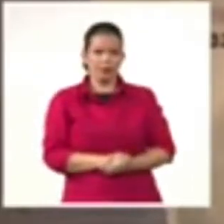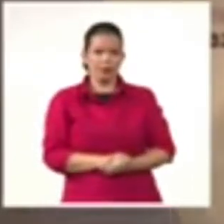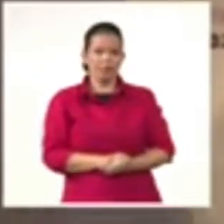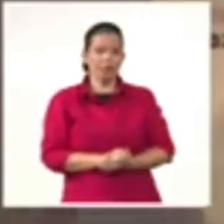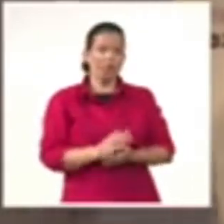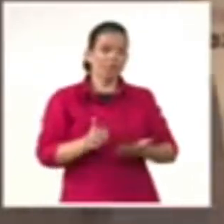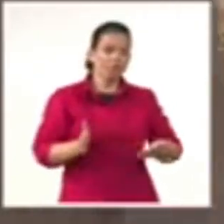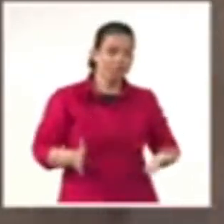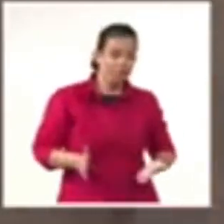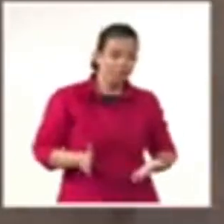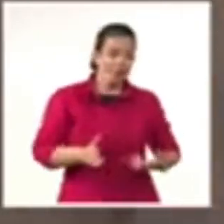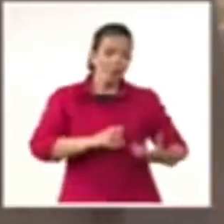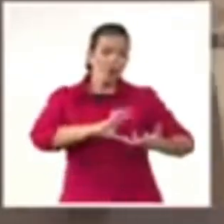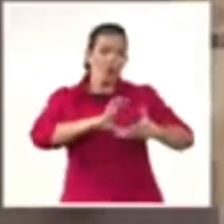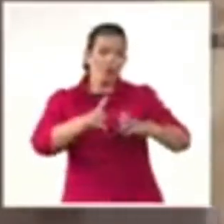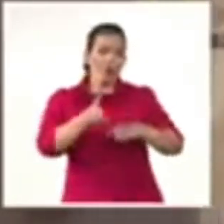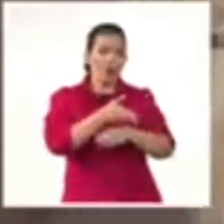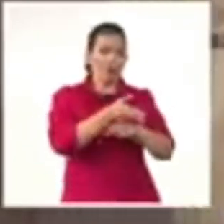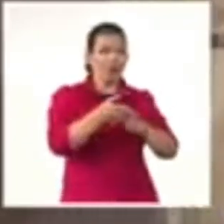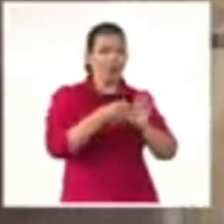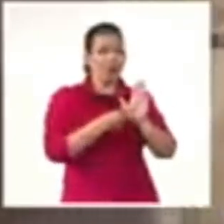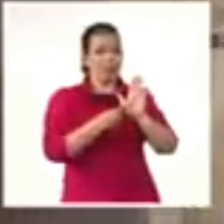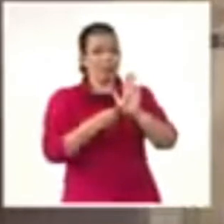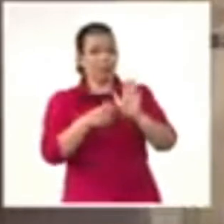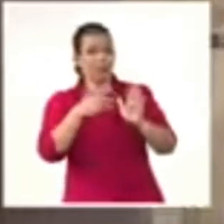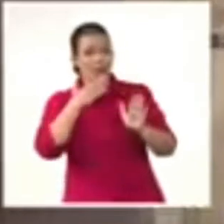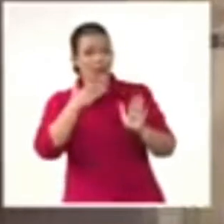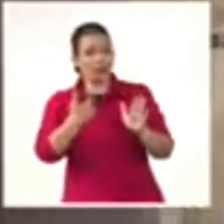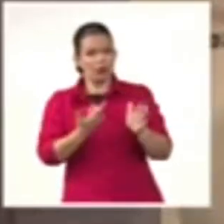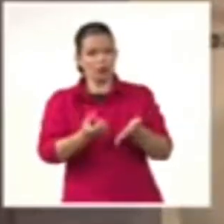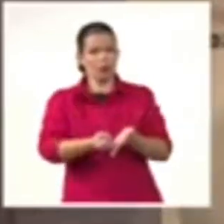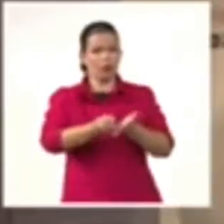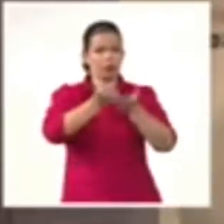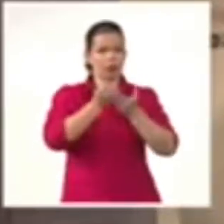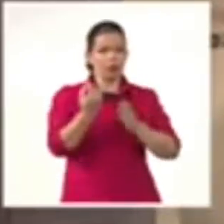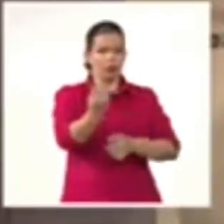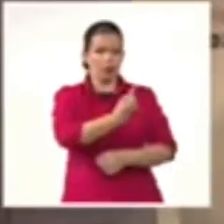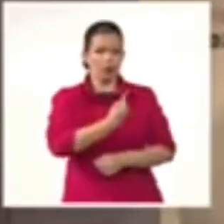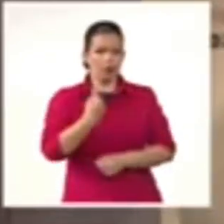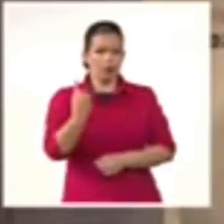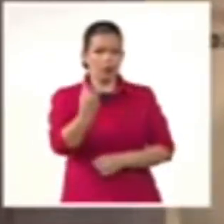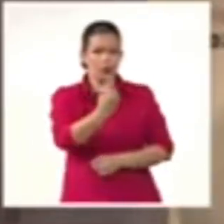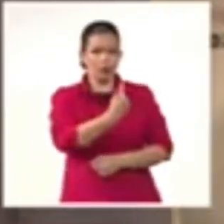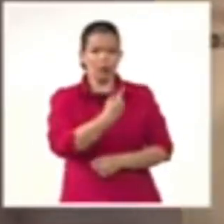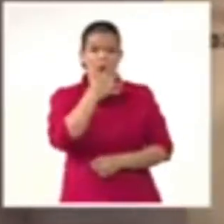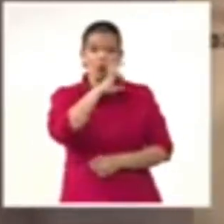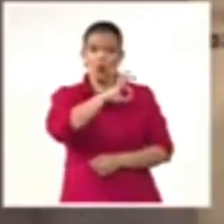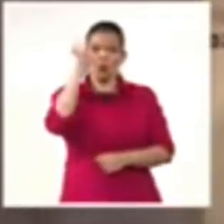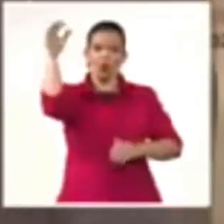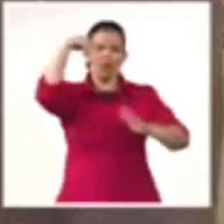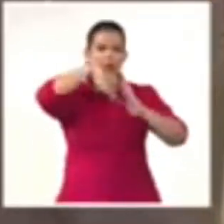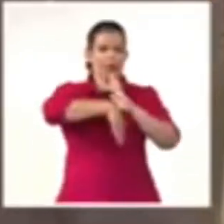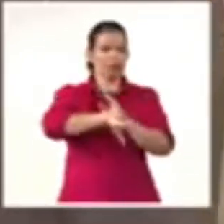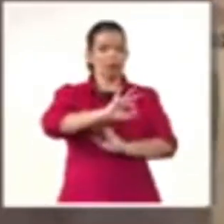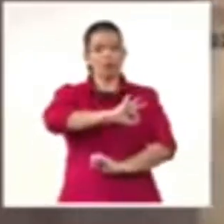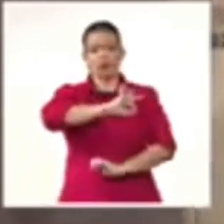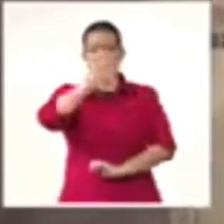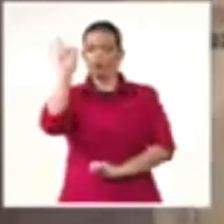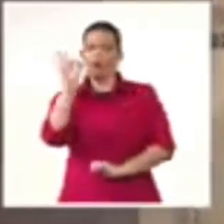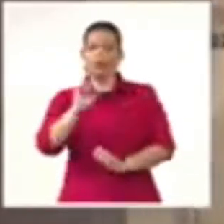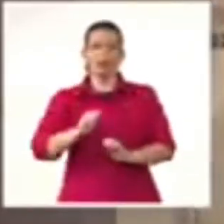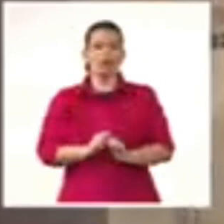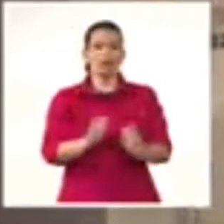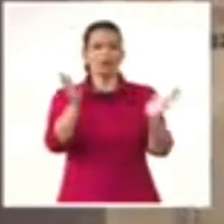visibles de una solidaridad activa e invariable que no ha podido opacarse ni destruirse con las campañas de boicot y